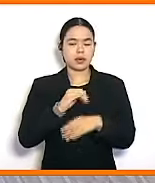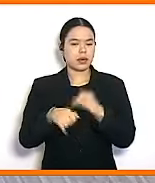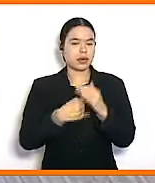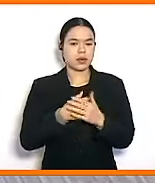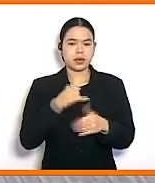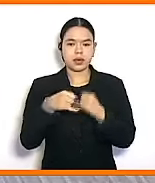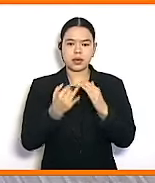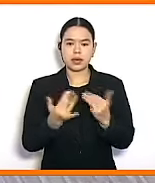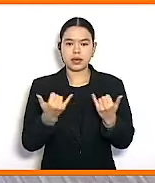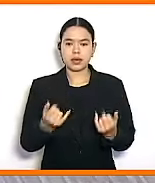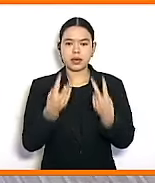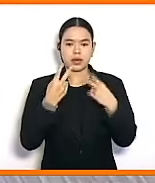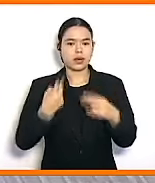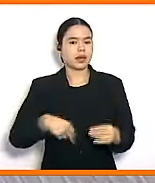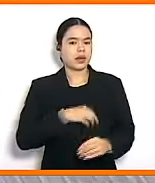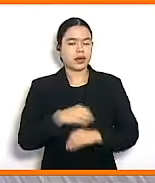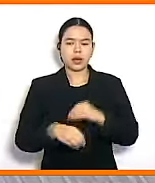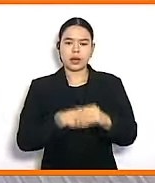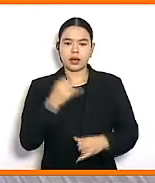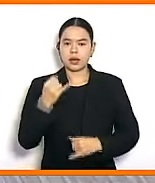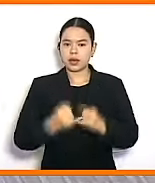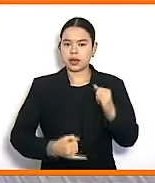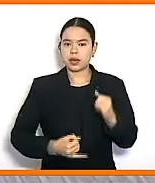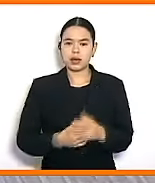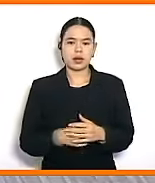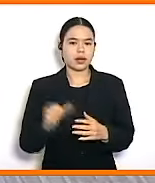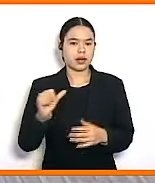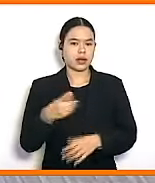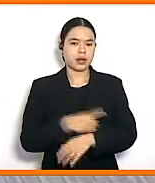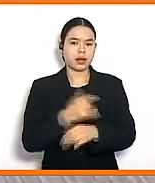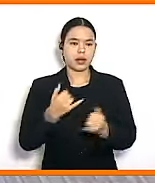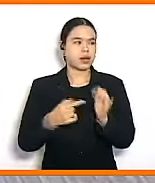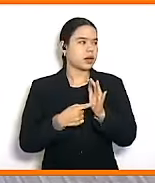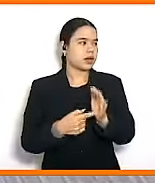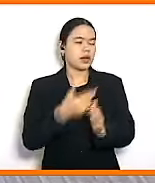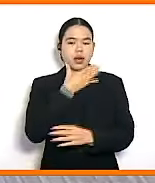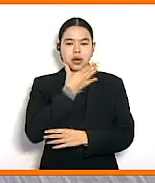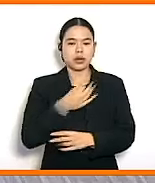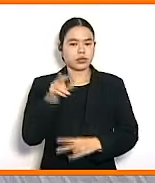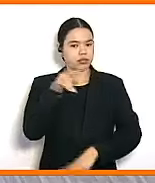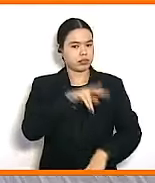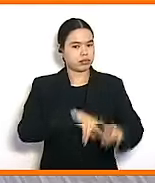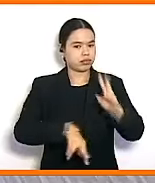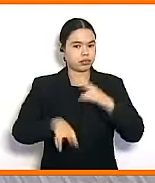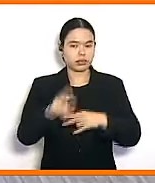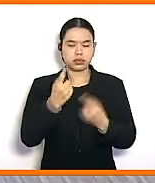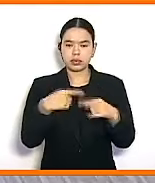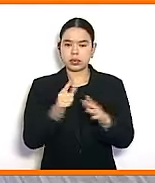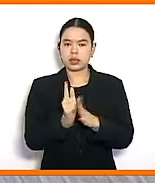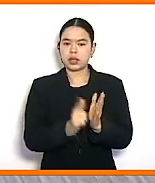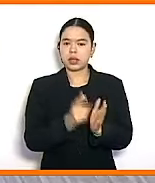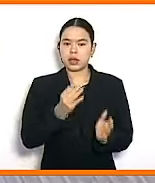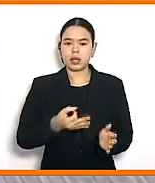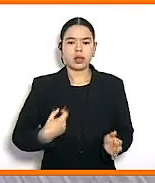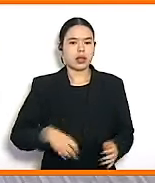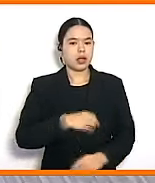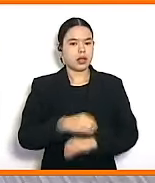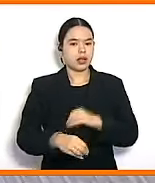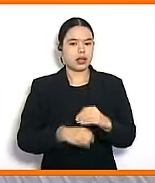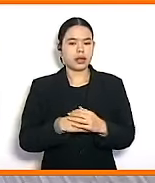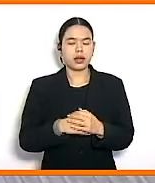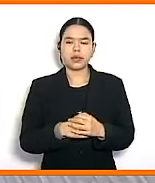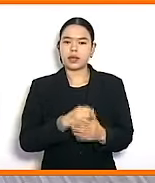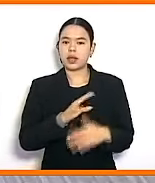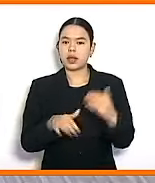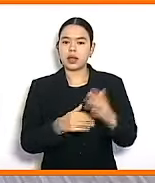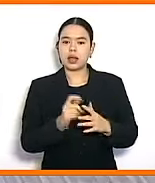nuestros jugadores que están sintonizando nuestro último sorteo del día. En este momento presento a nuestro notario, quien certificará cada uno de nuestros sorteos. Es